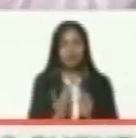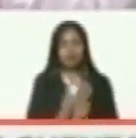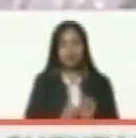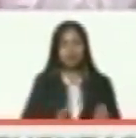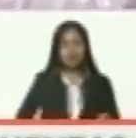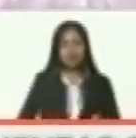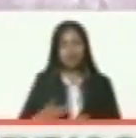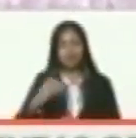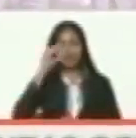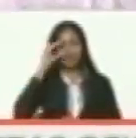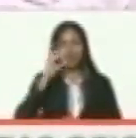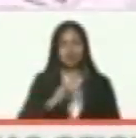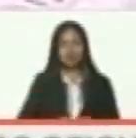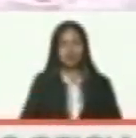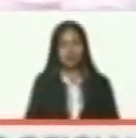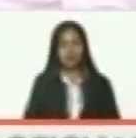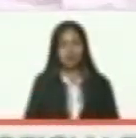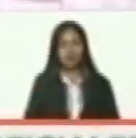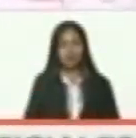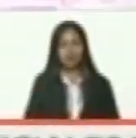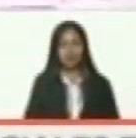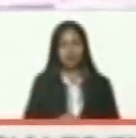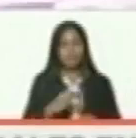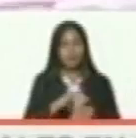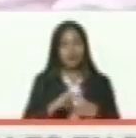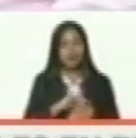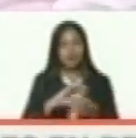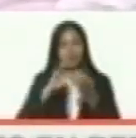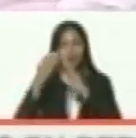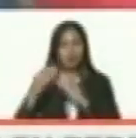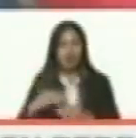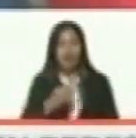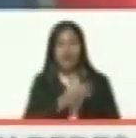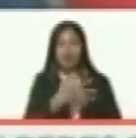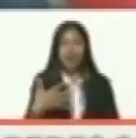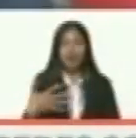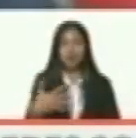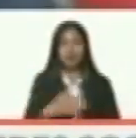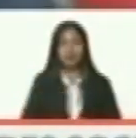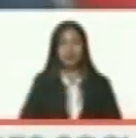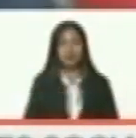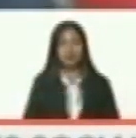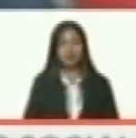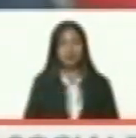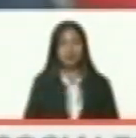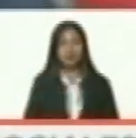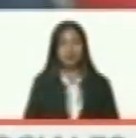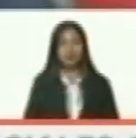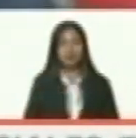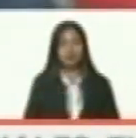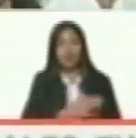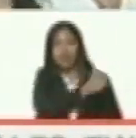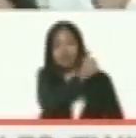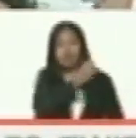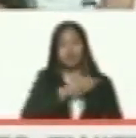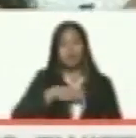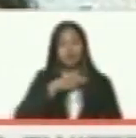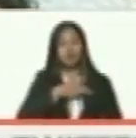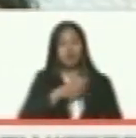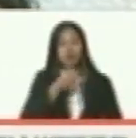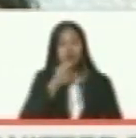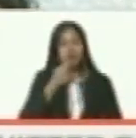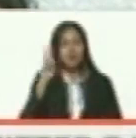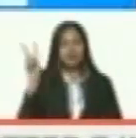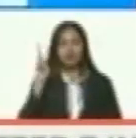Vicepresidenta Delcy Rodríguez. Ministra de Comuna, Blanca Cao. La jefa de la misión Venezuela